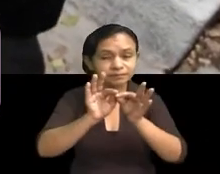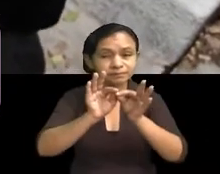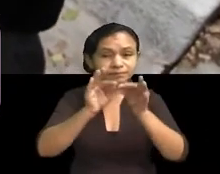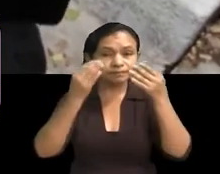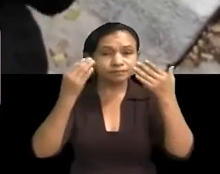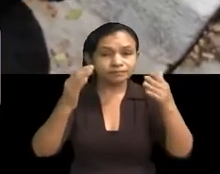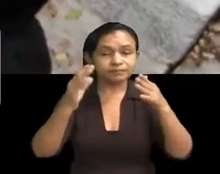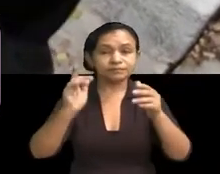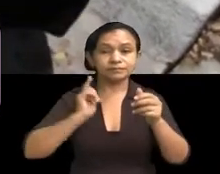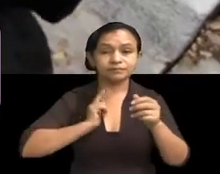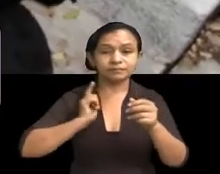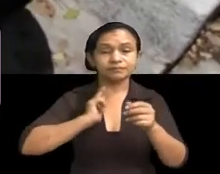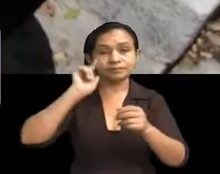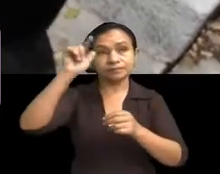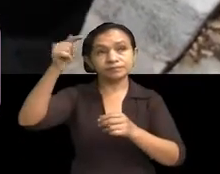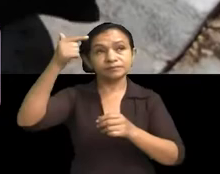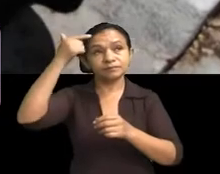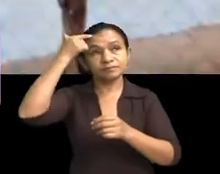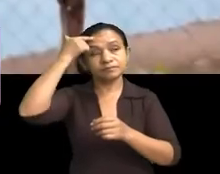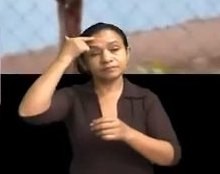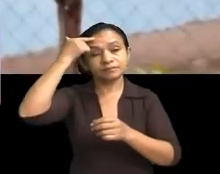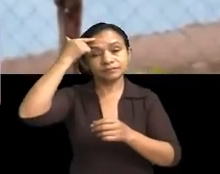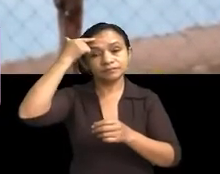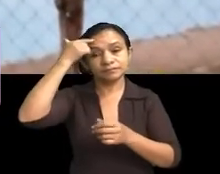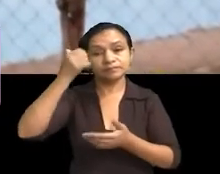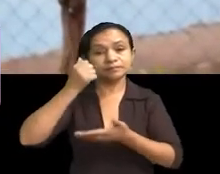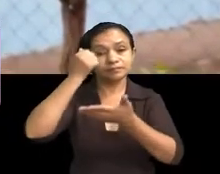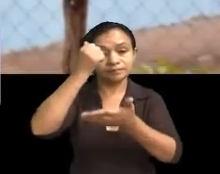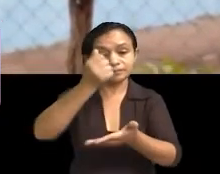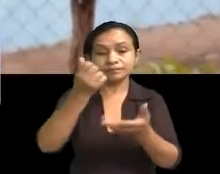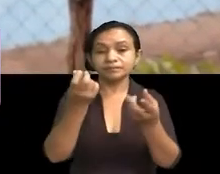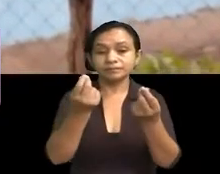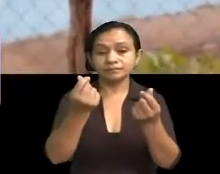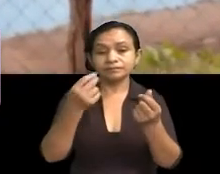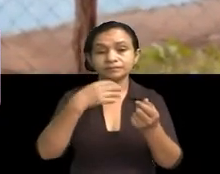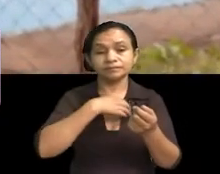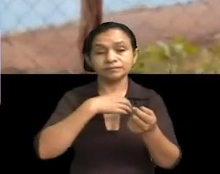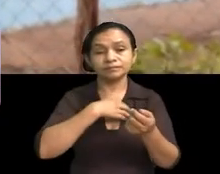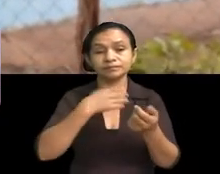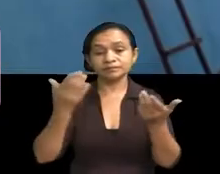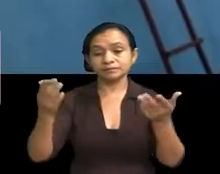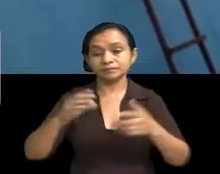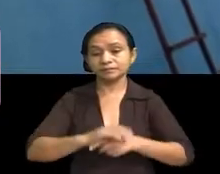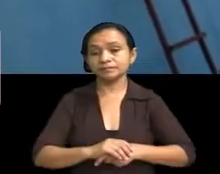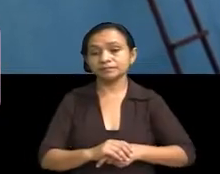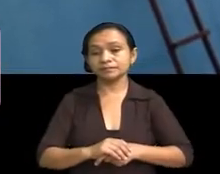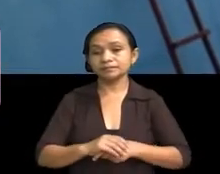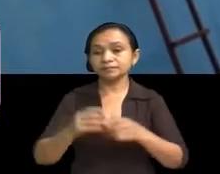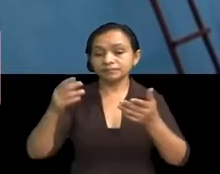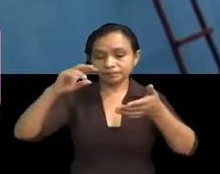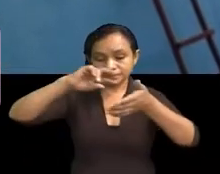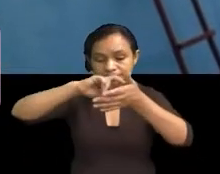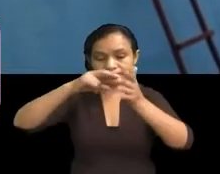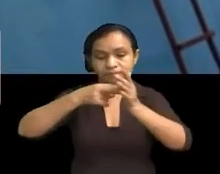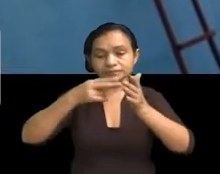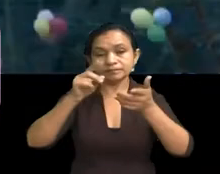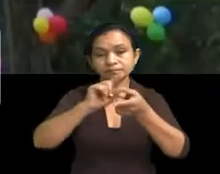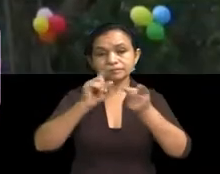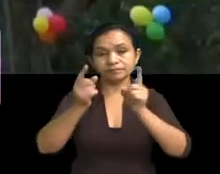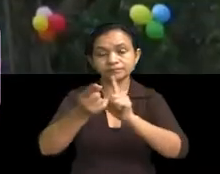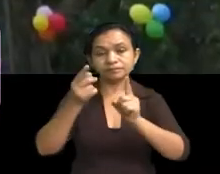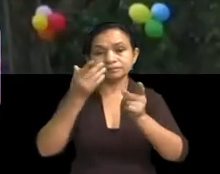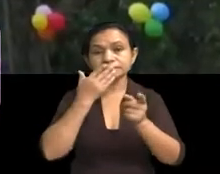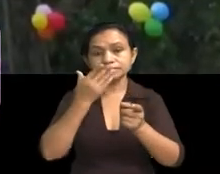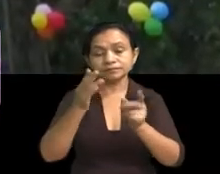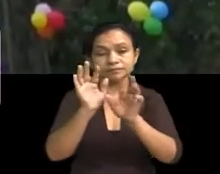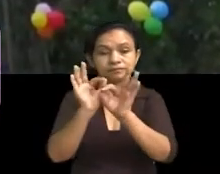prioridades que tiene nuestro gobierno en inversión pública. Y esta es una de ellas. Y que sin duda alguna se traducen también en